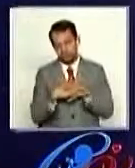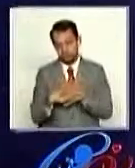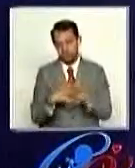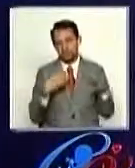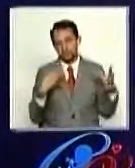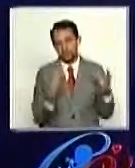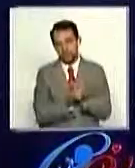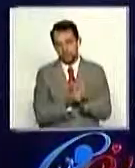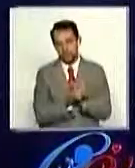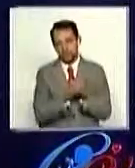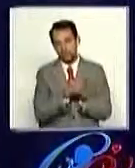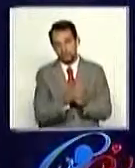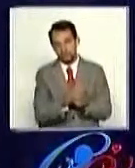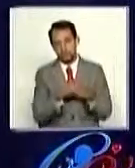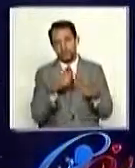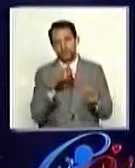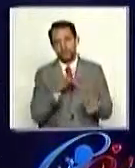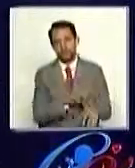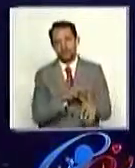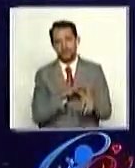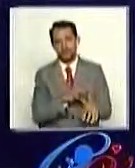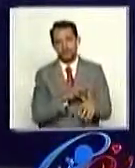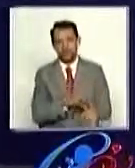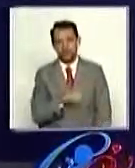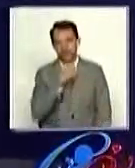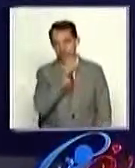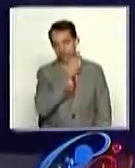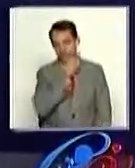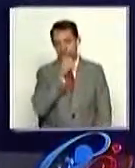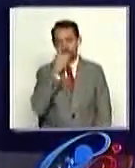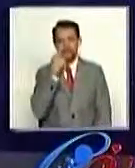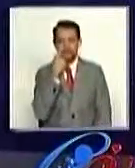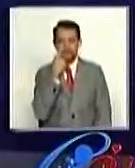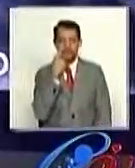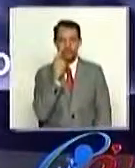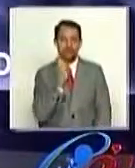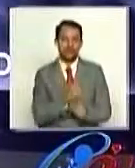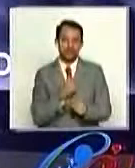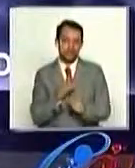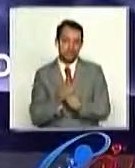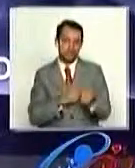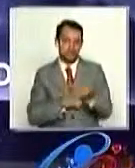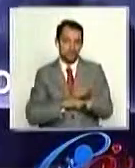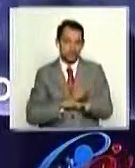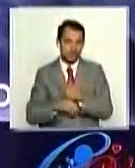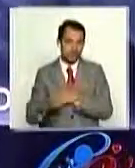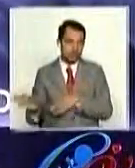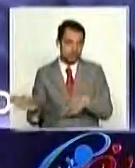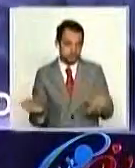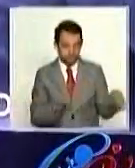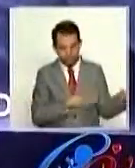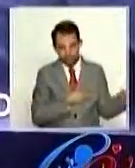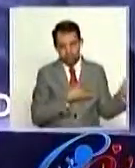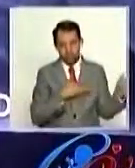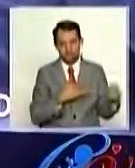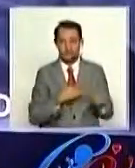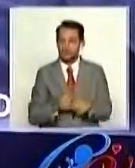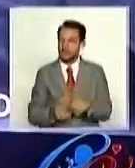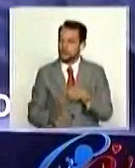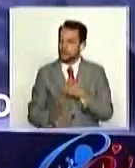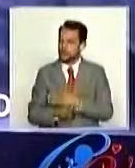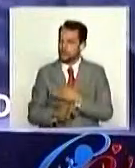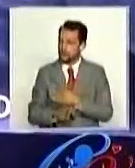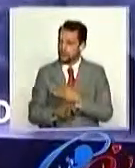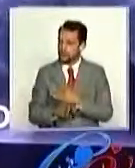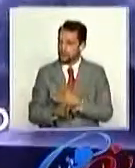los profesionales de la odontología, porque nosotros no hacemos todos los casos. Bueno, no. Yo quiero que